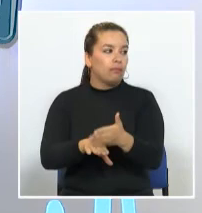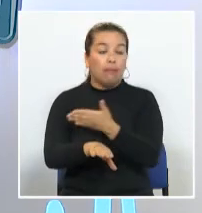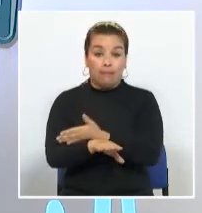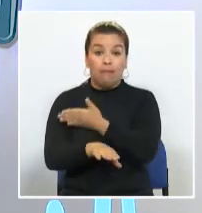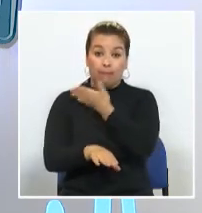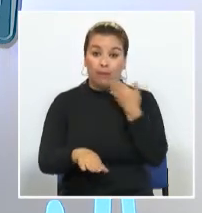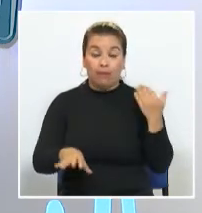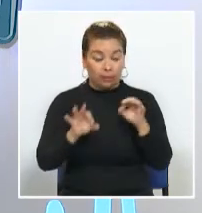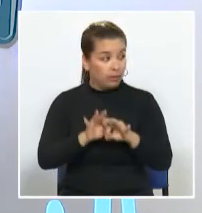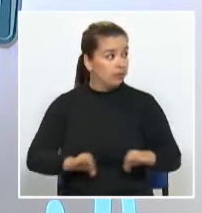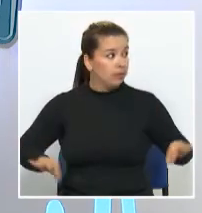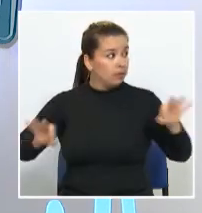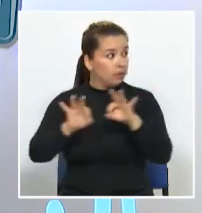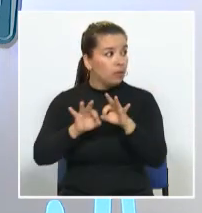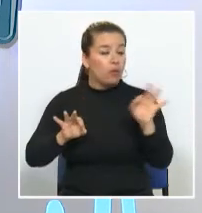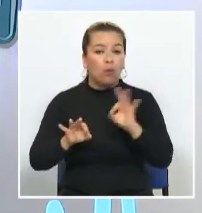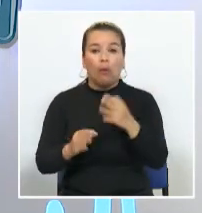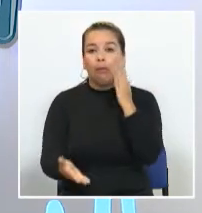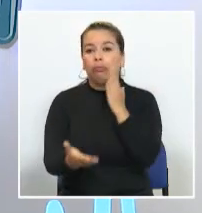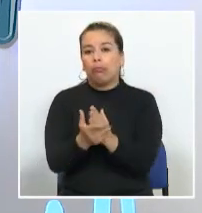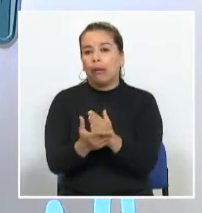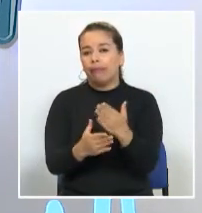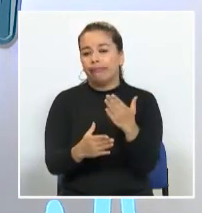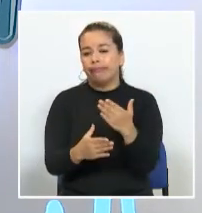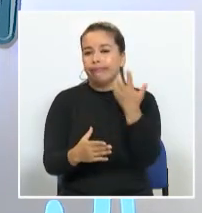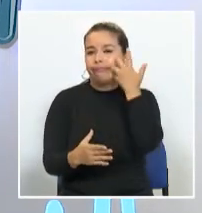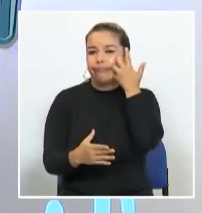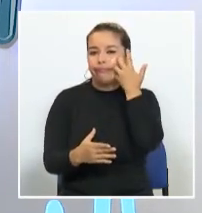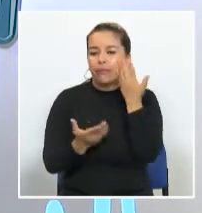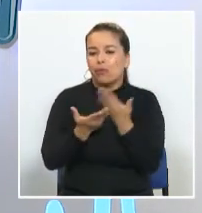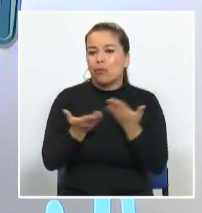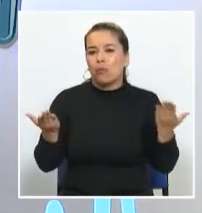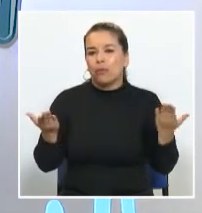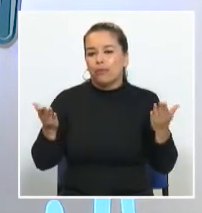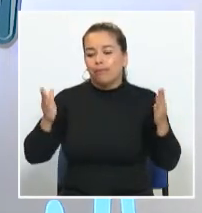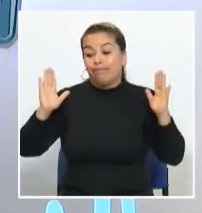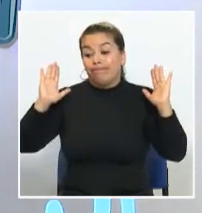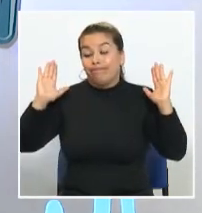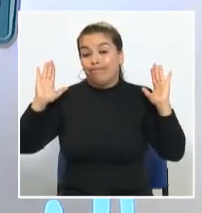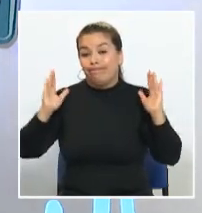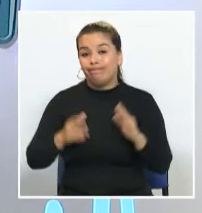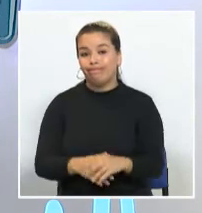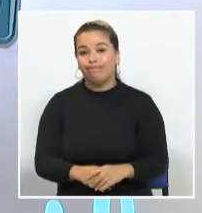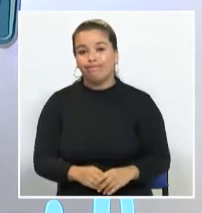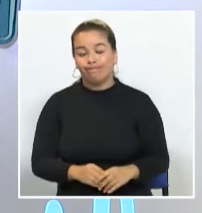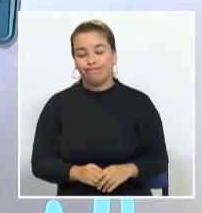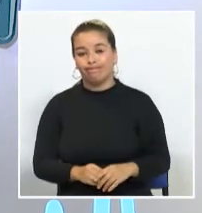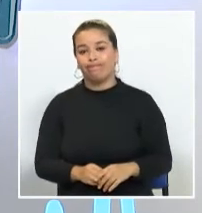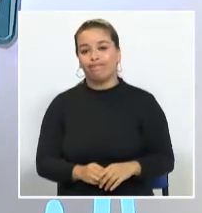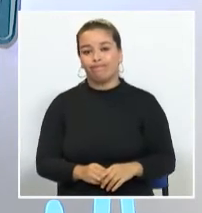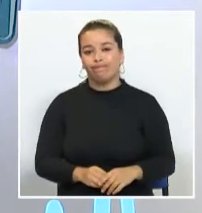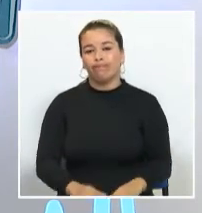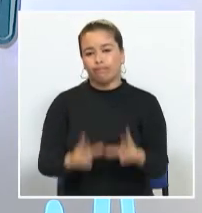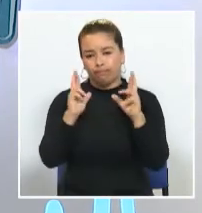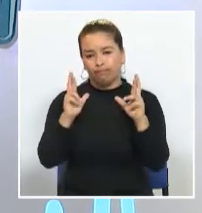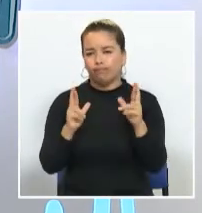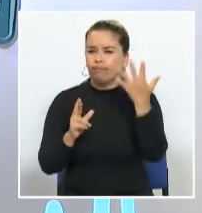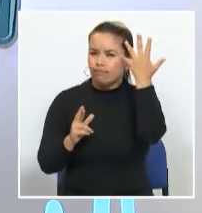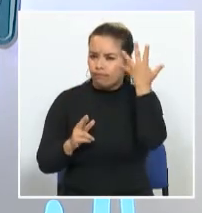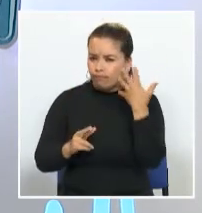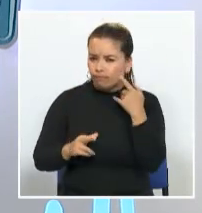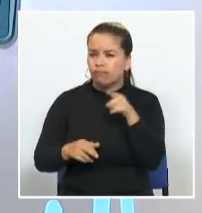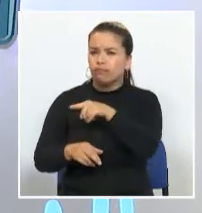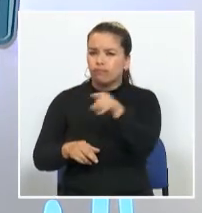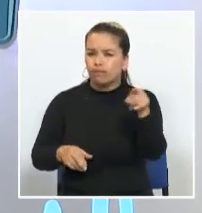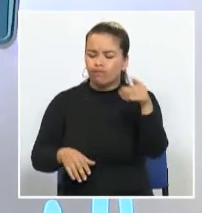después de que nos hayan sucedido, digamos que enfermedades un poco trágicas. Ojalá todos los días ustedes tomen un poco más